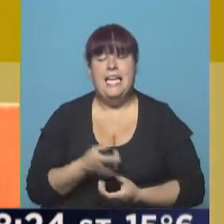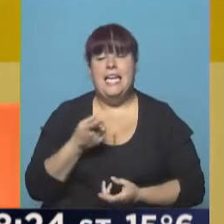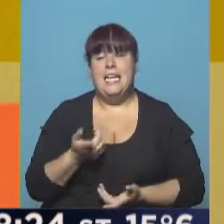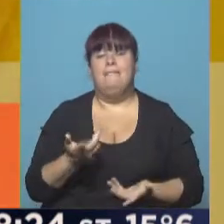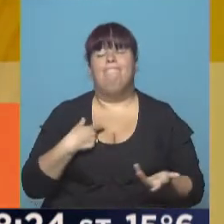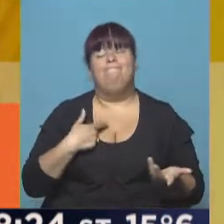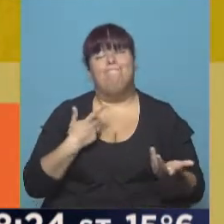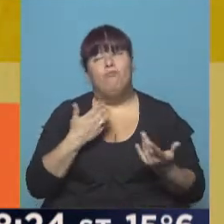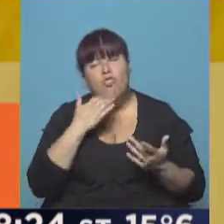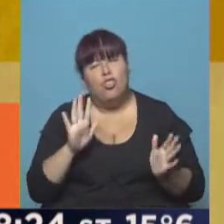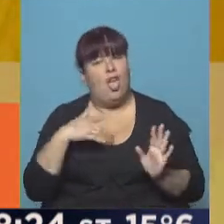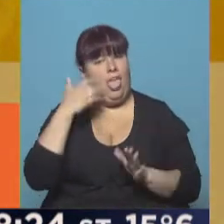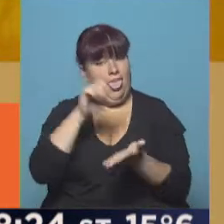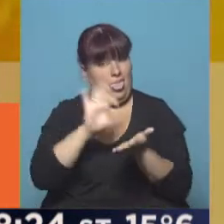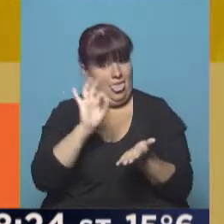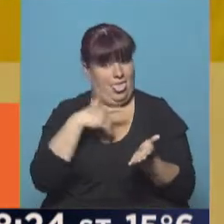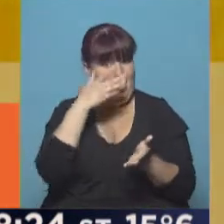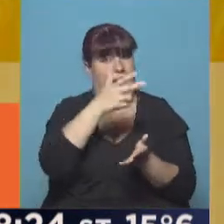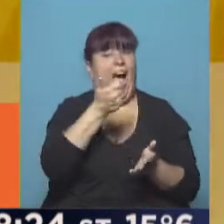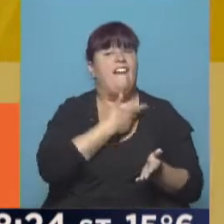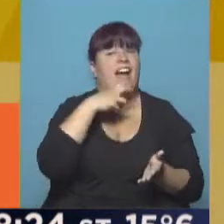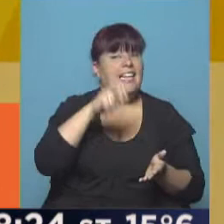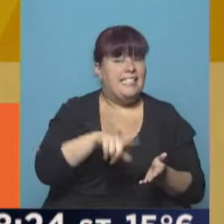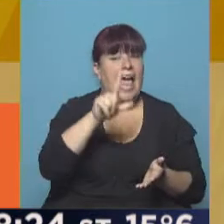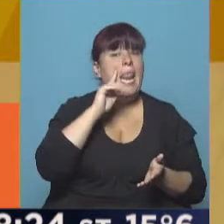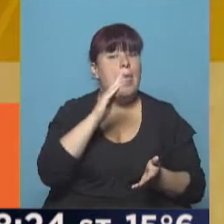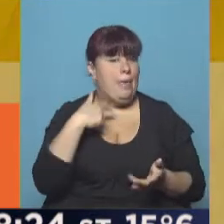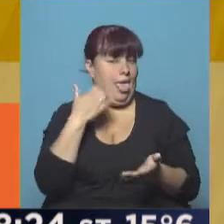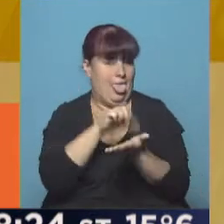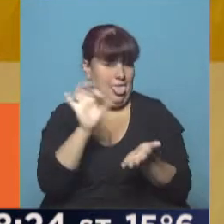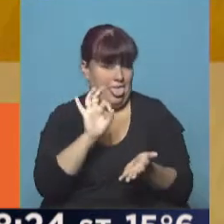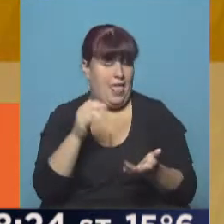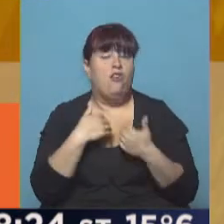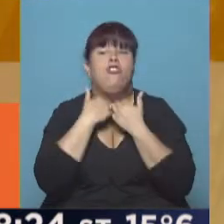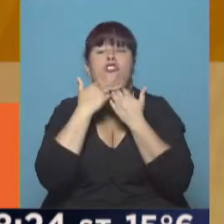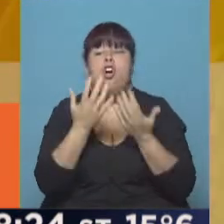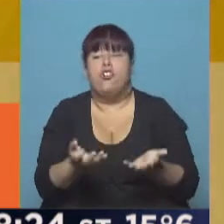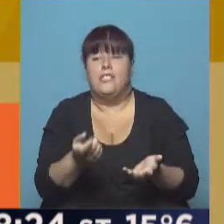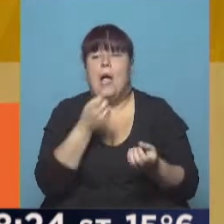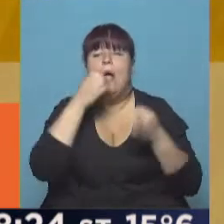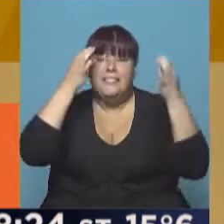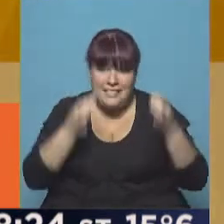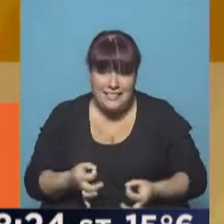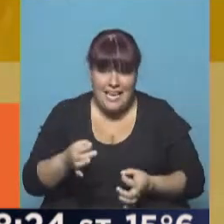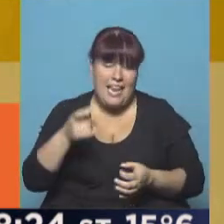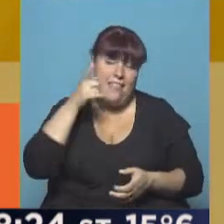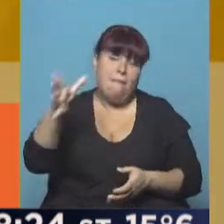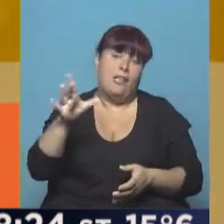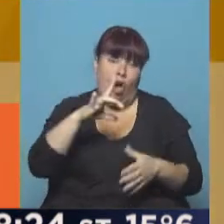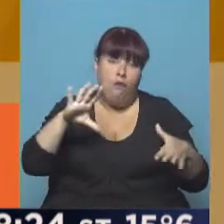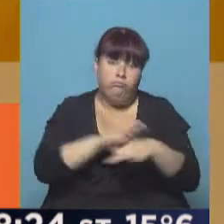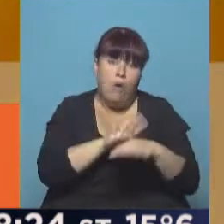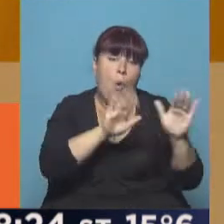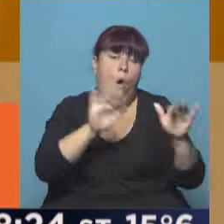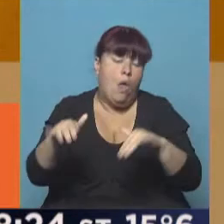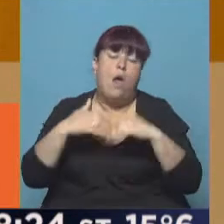No me animo, yo no he estado en Afganistán, yo no he estado en Libia, yo no sé si esa afirmación es un poco exagerada o se corresponde